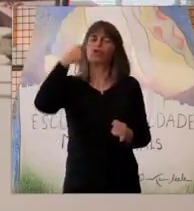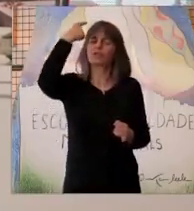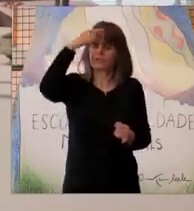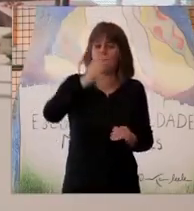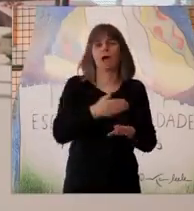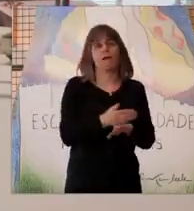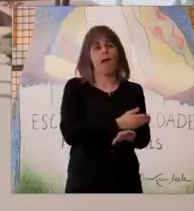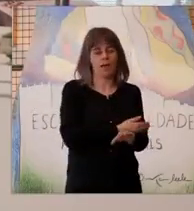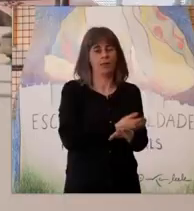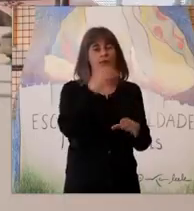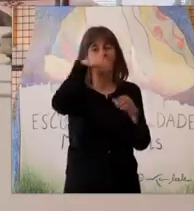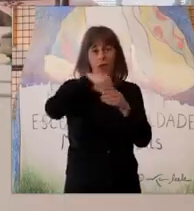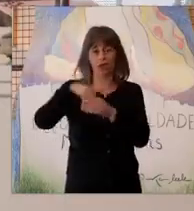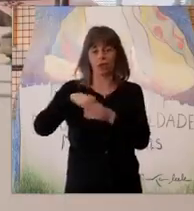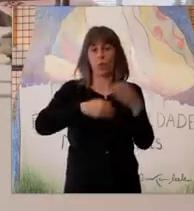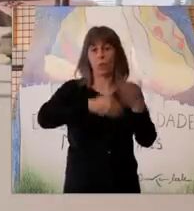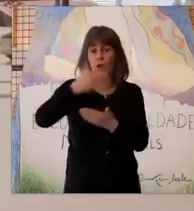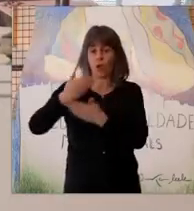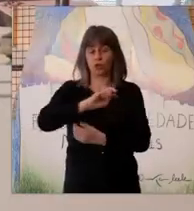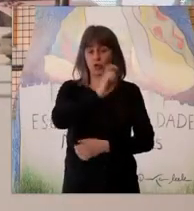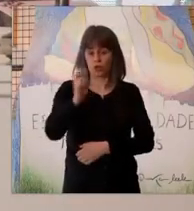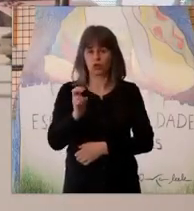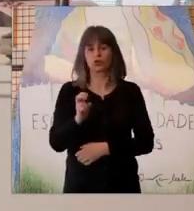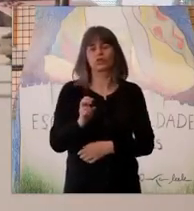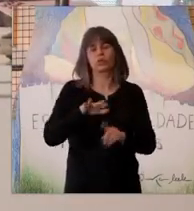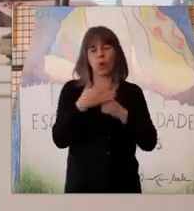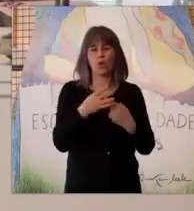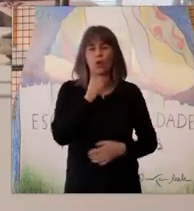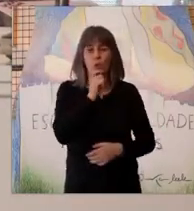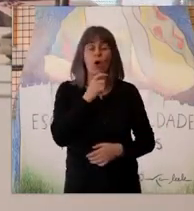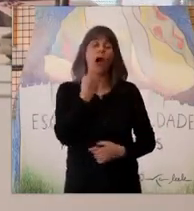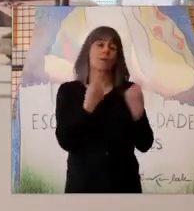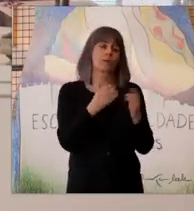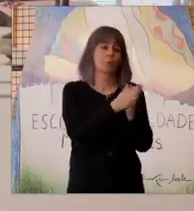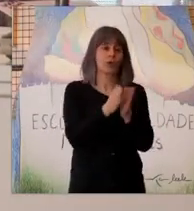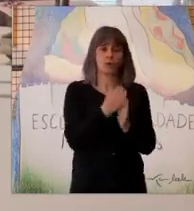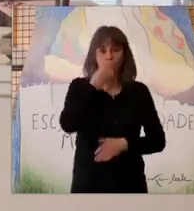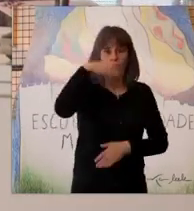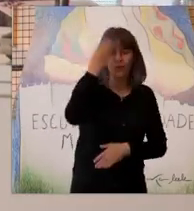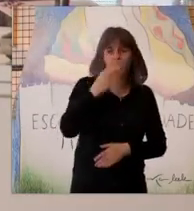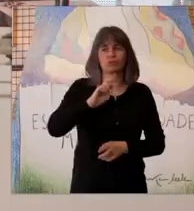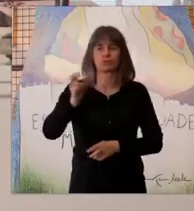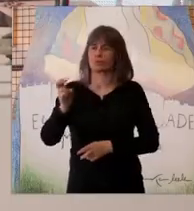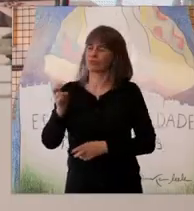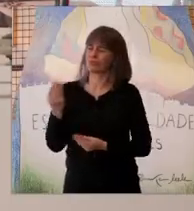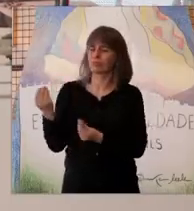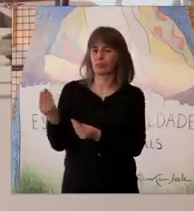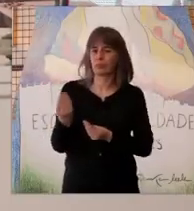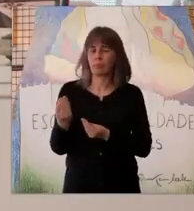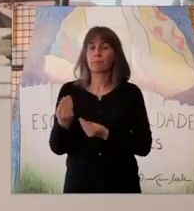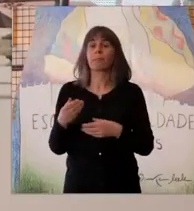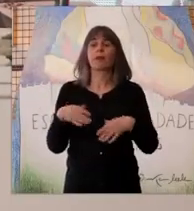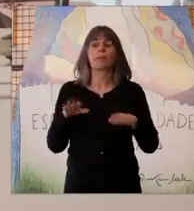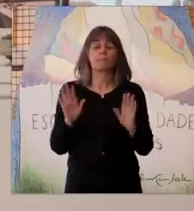otros periódicos y es verdad que tengo compañeros estupendos y otros que no lo son tanto pero y que lo estuve entonces pero